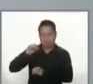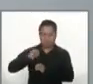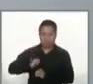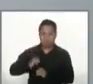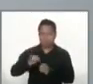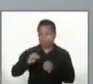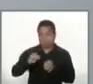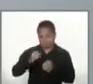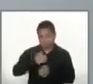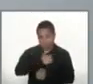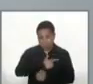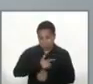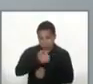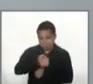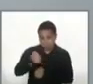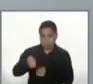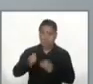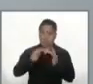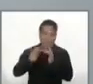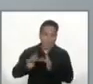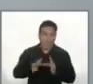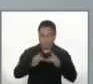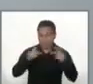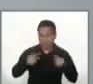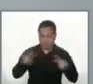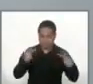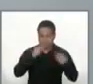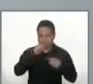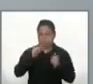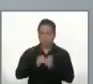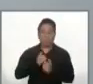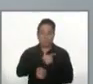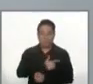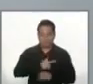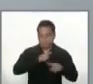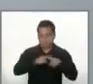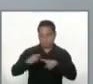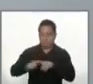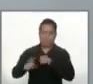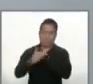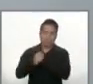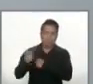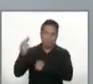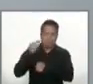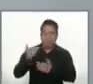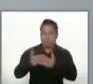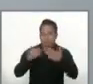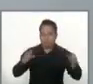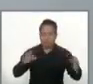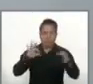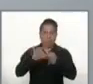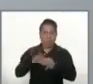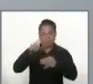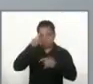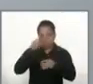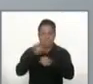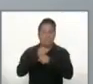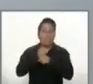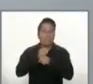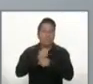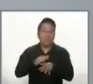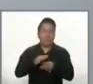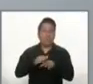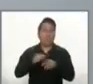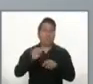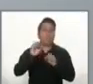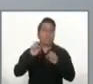en nuestras cuentas de redes sociales. Saludo también con gusto a los medios de comunicación que se suman y hermanan a la transmisión del informe de